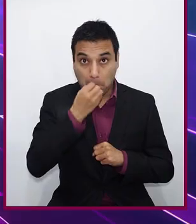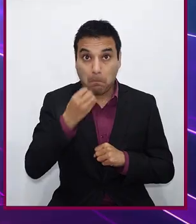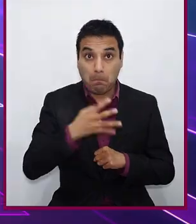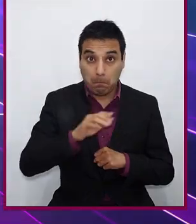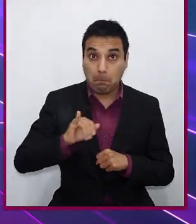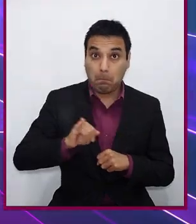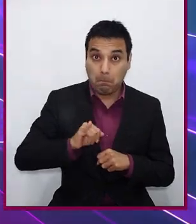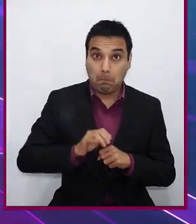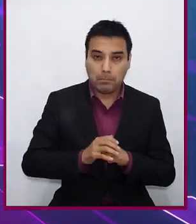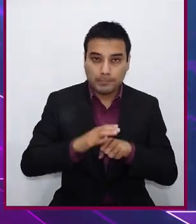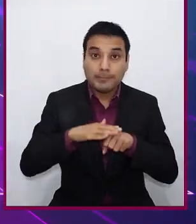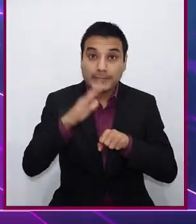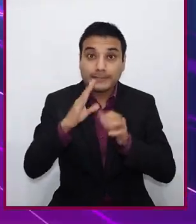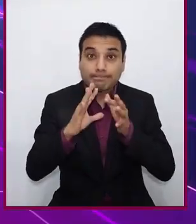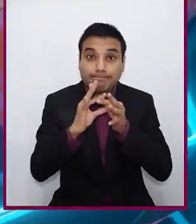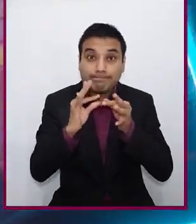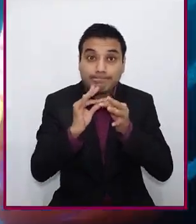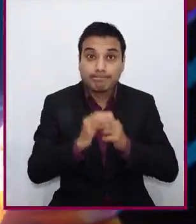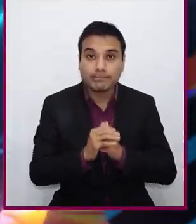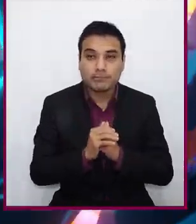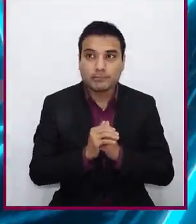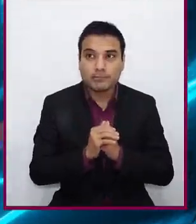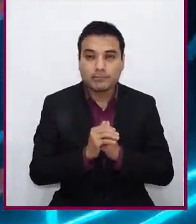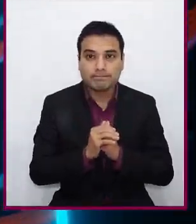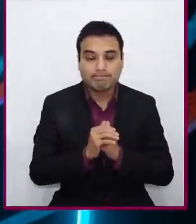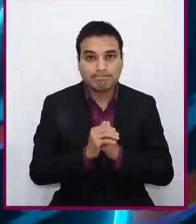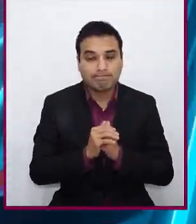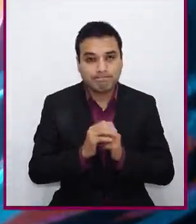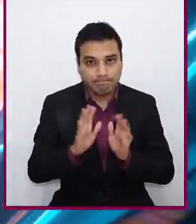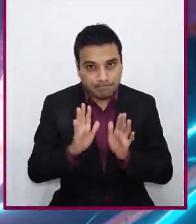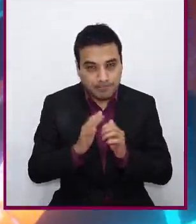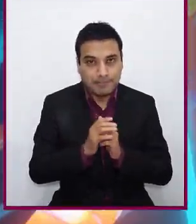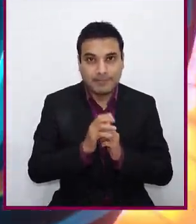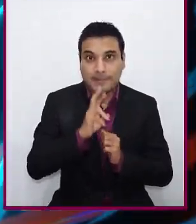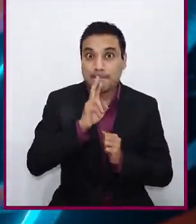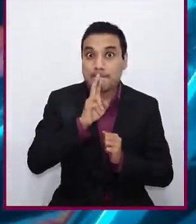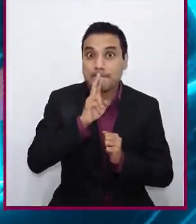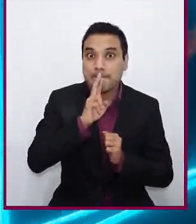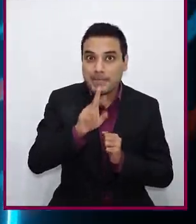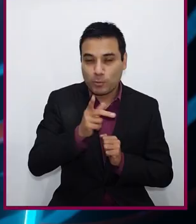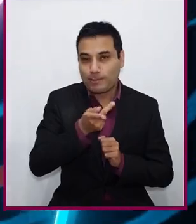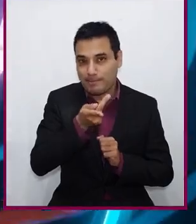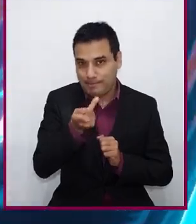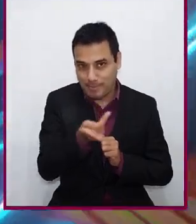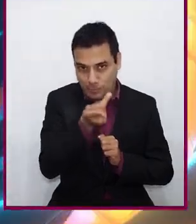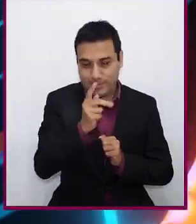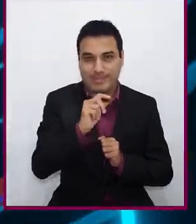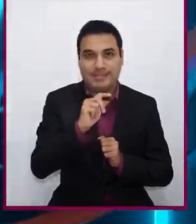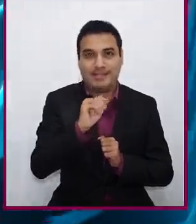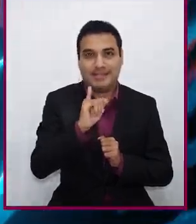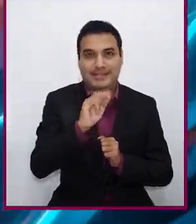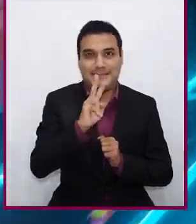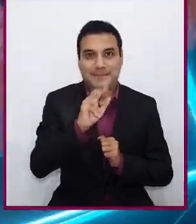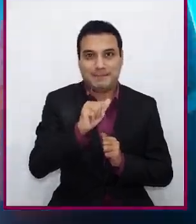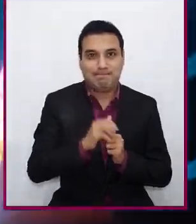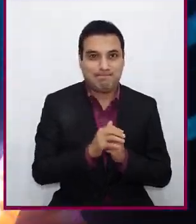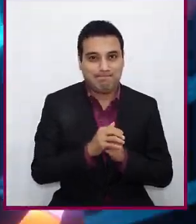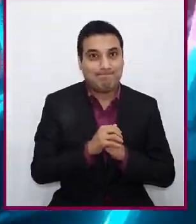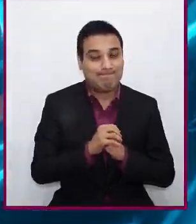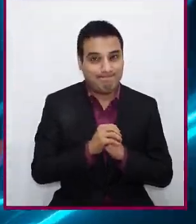increíble a ver a qué más bueno pues también sé que mejor deberíamos preguntarle activa